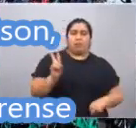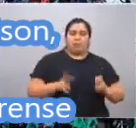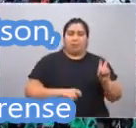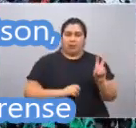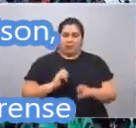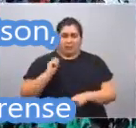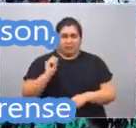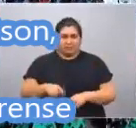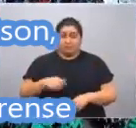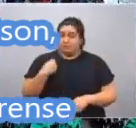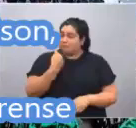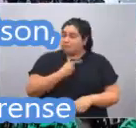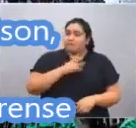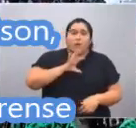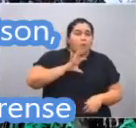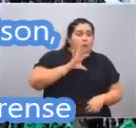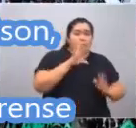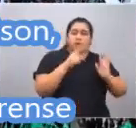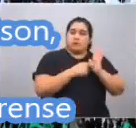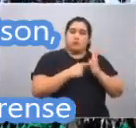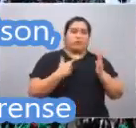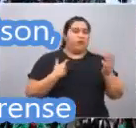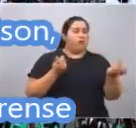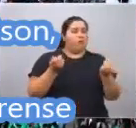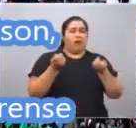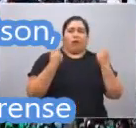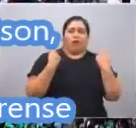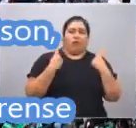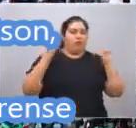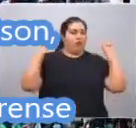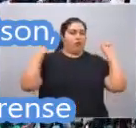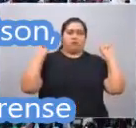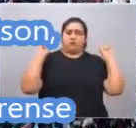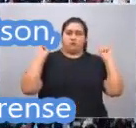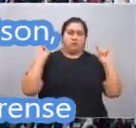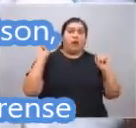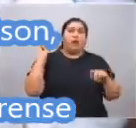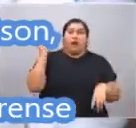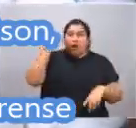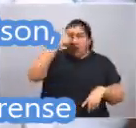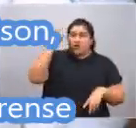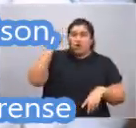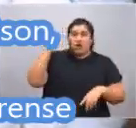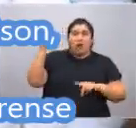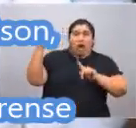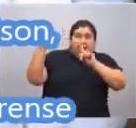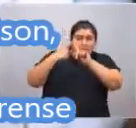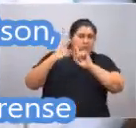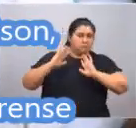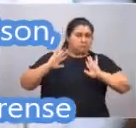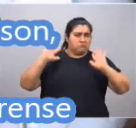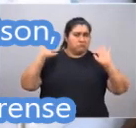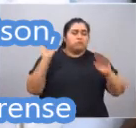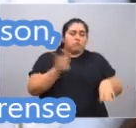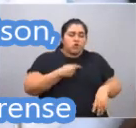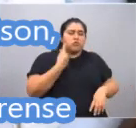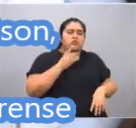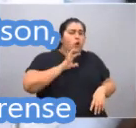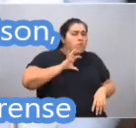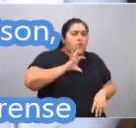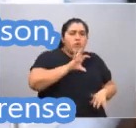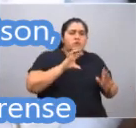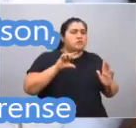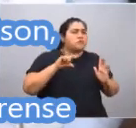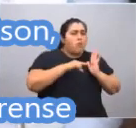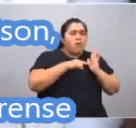de Buenos Aires no manejamos esos instrumentos nacionales, pero en la provincia de Buenos